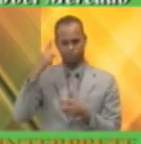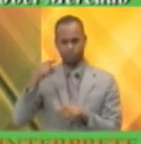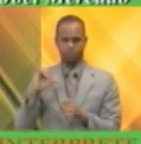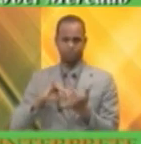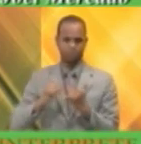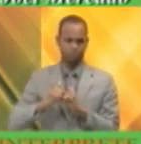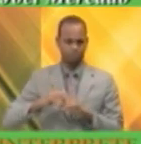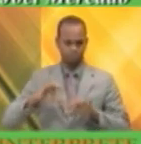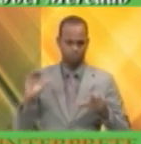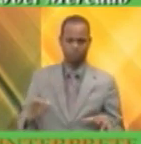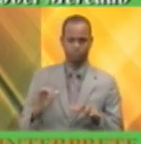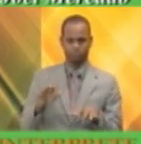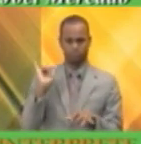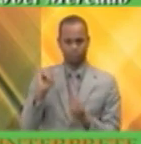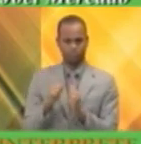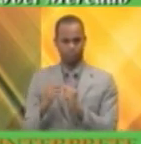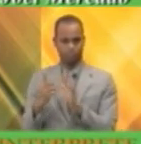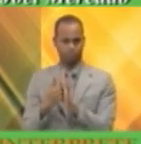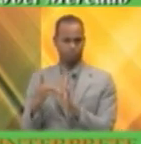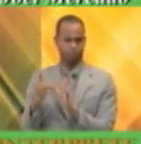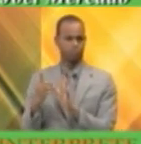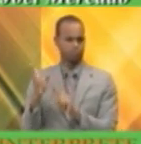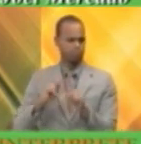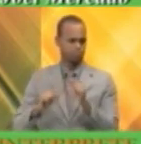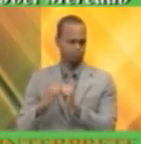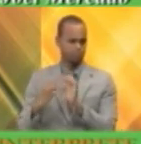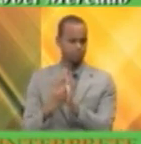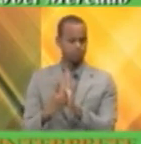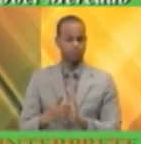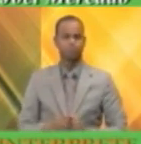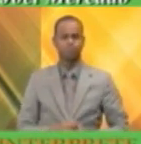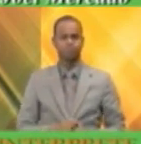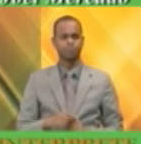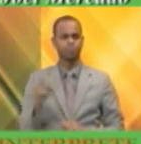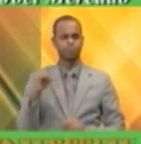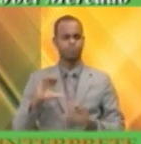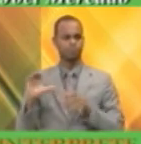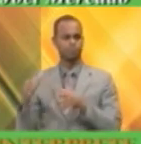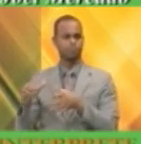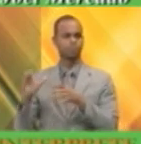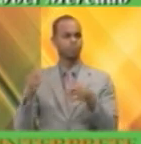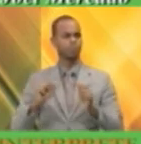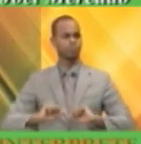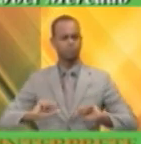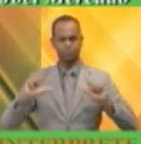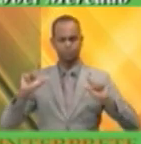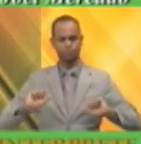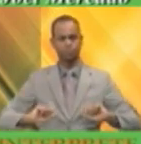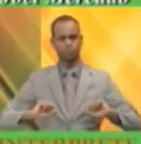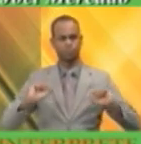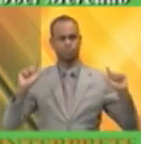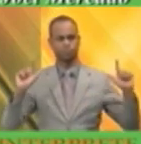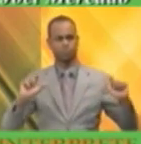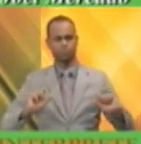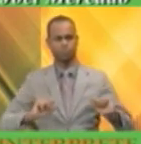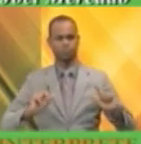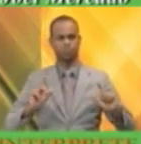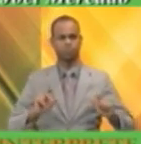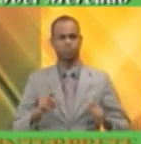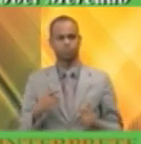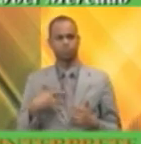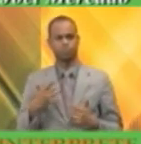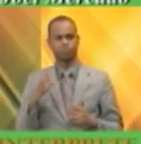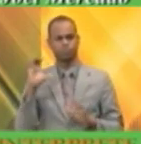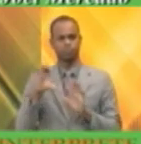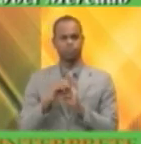se pudiera realizar esos juegos. ¿Y quiénes son estos grupos que hemos estado viendo aquí? Quiero ver la